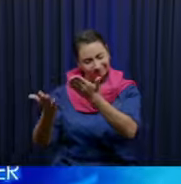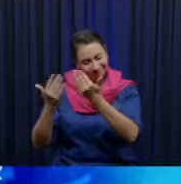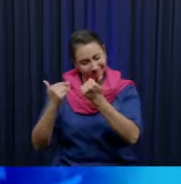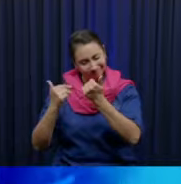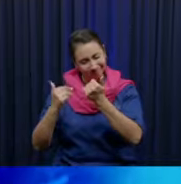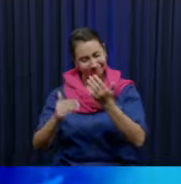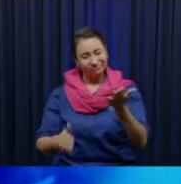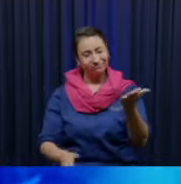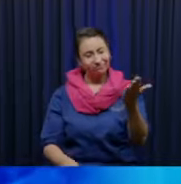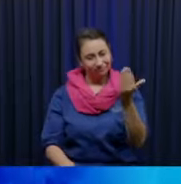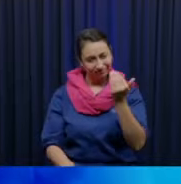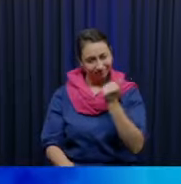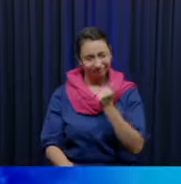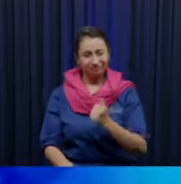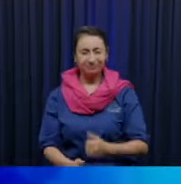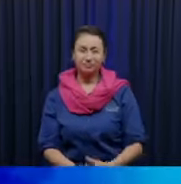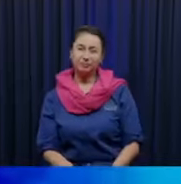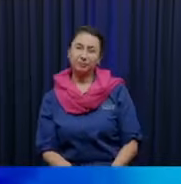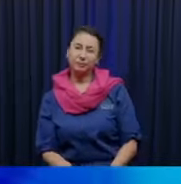Gloria a Dios.